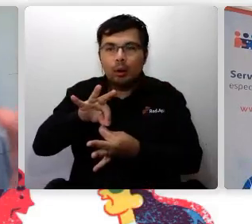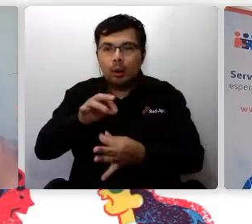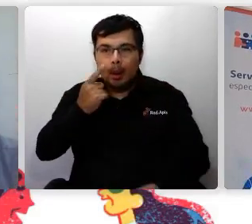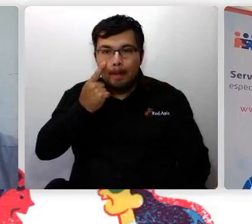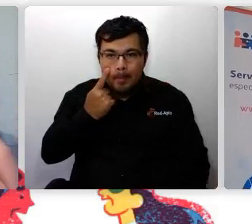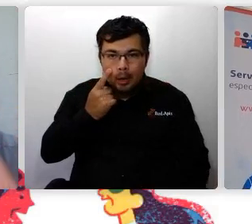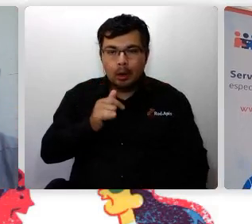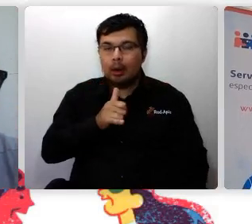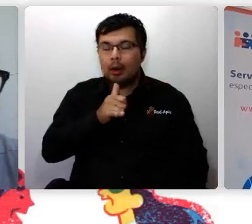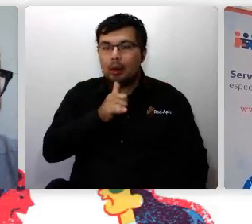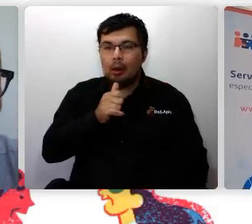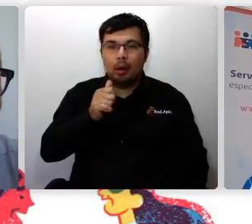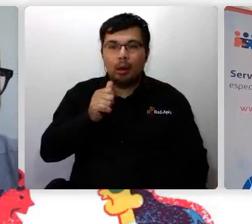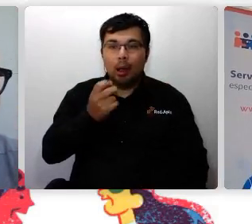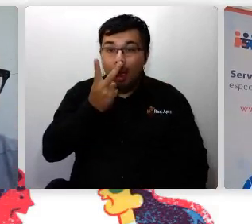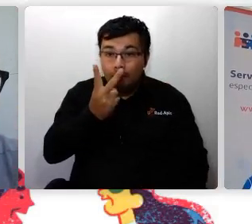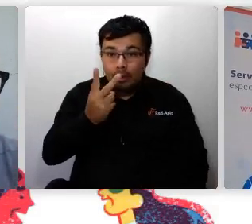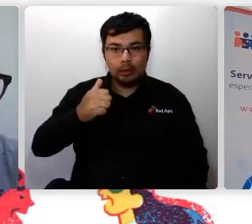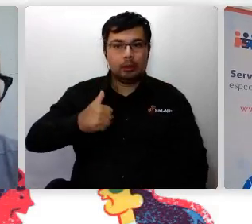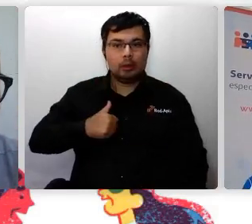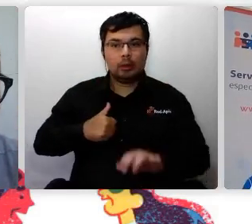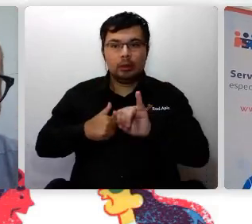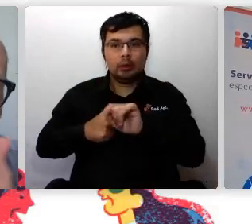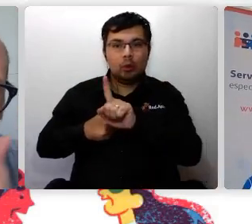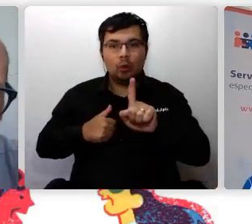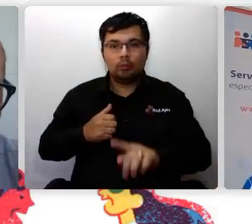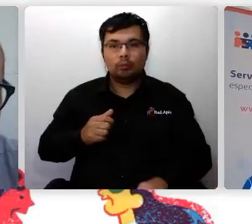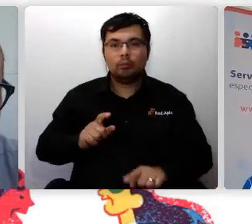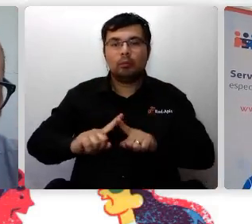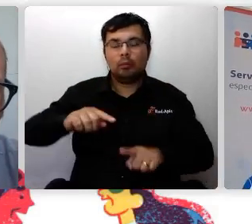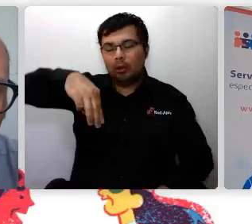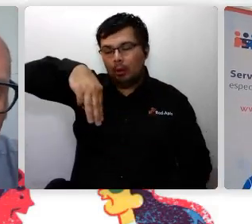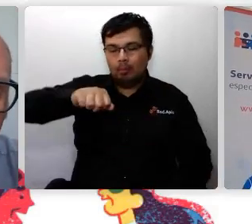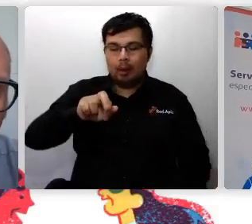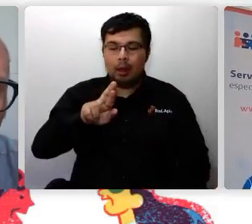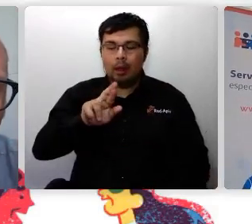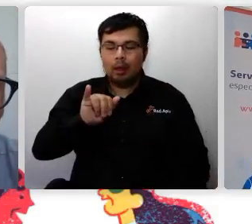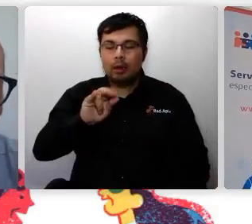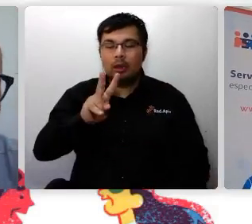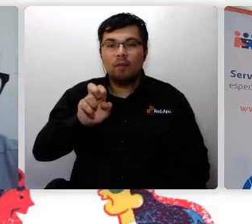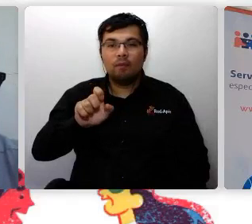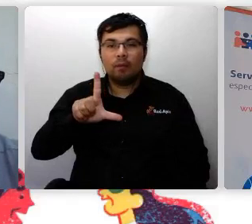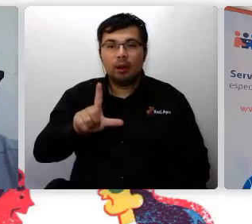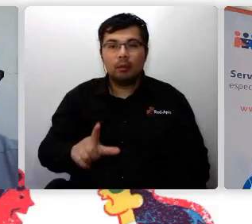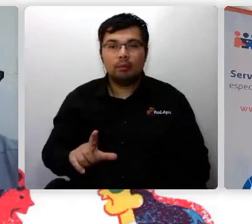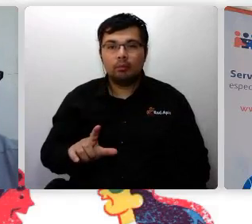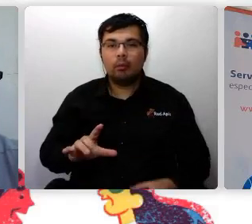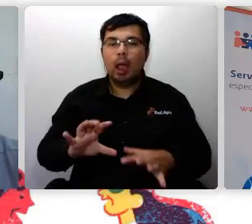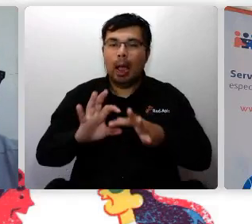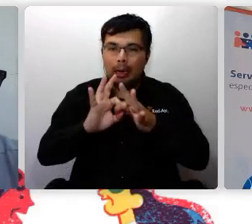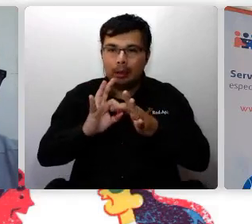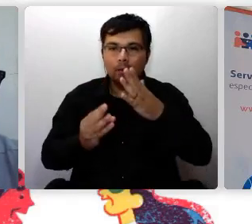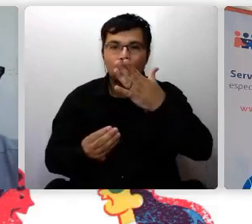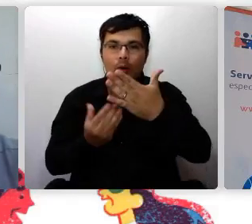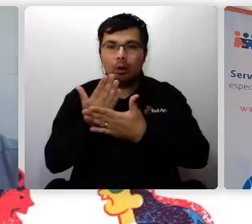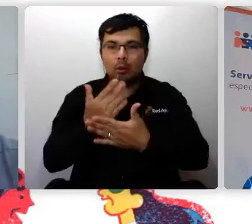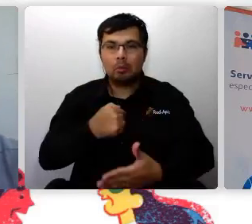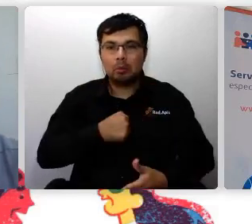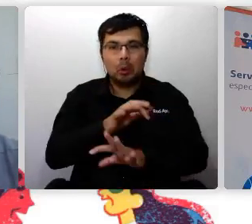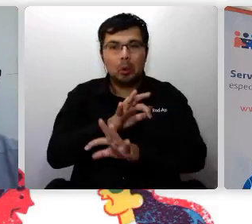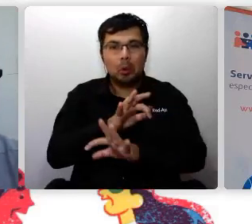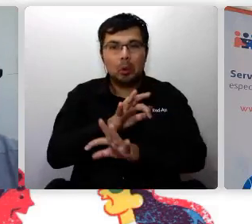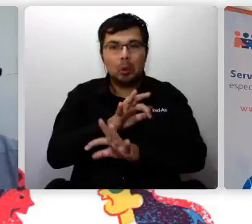aplica, no aplica o por qué lado podría aplicar. Por ejemplo, Maribel González. Gracias, Maribel, por estar ahí. Dice, buenos días, Iván. Yo no he presentado nunca